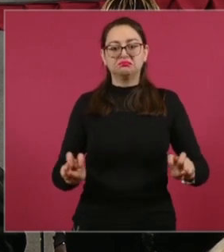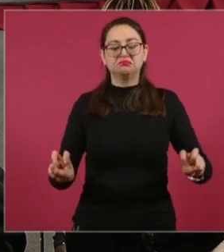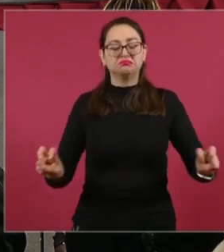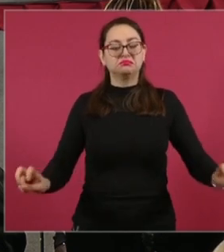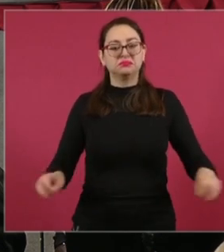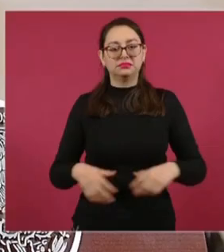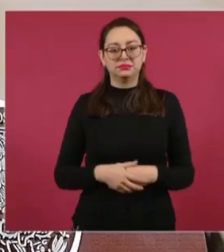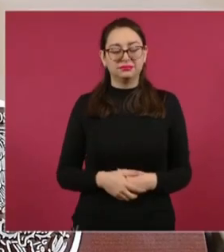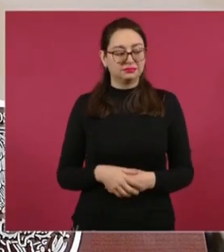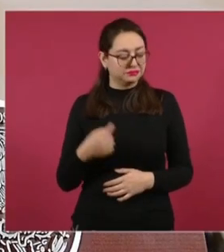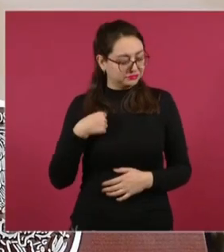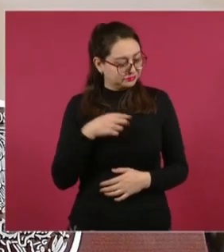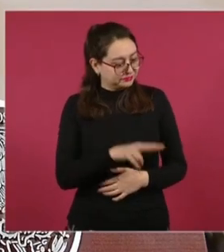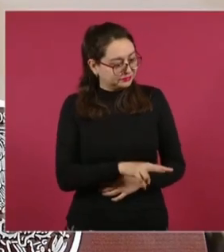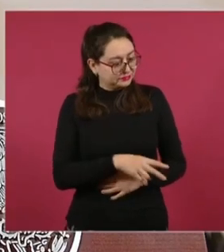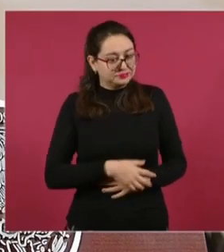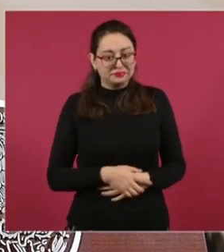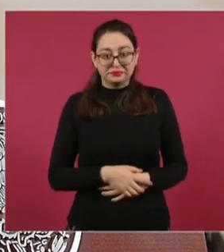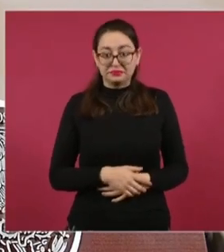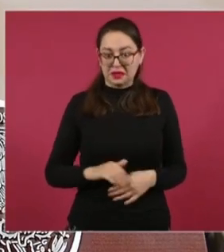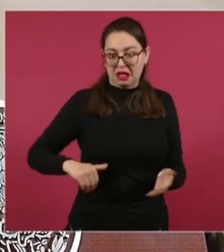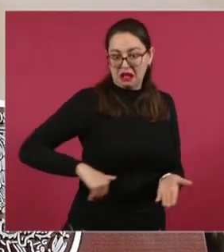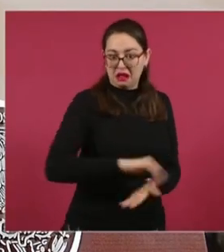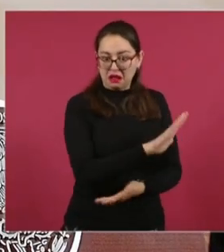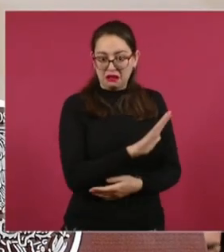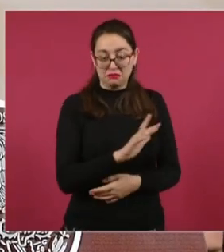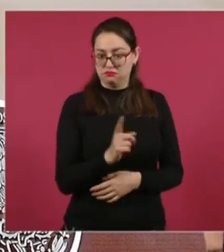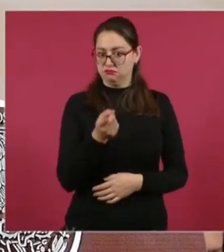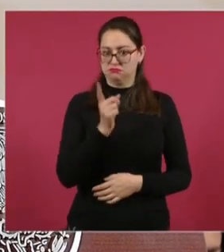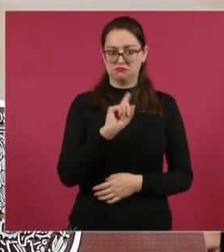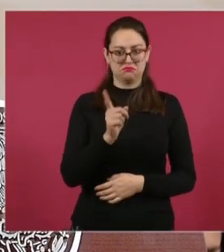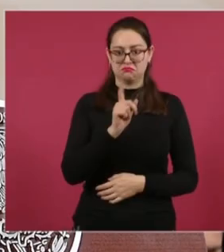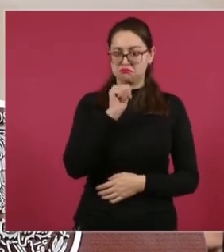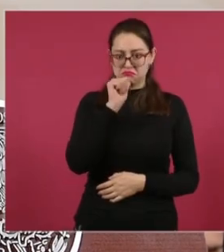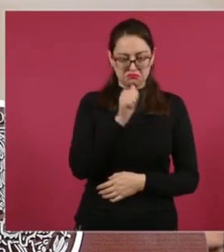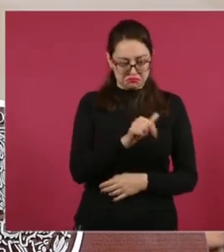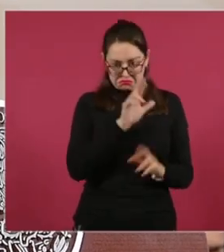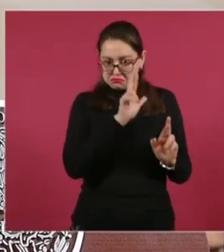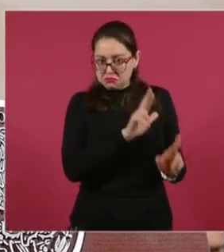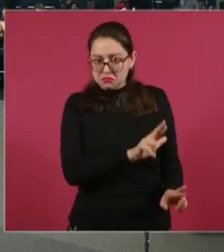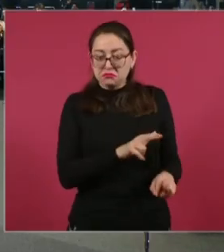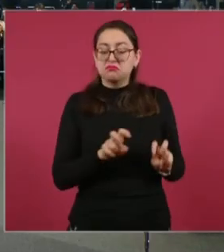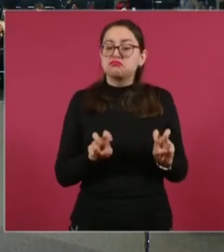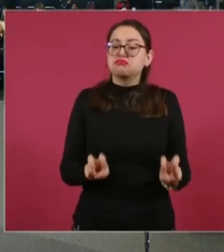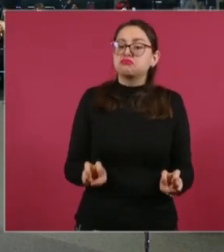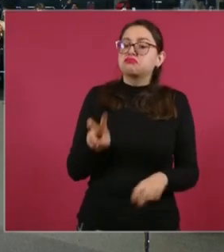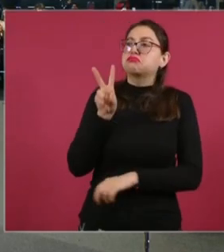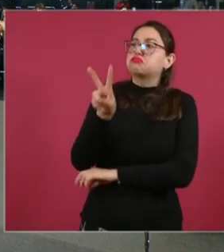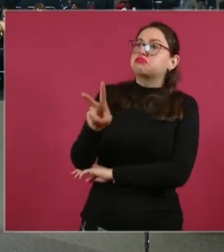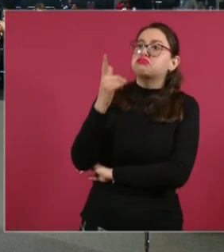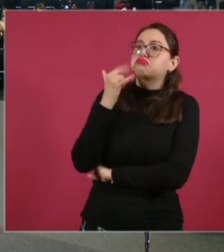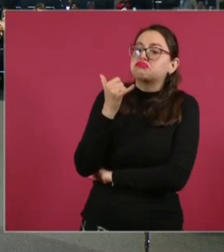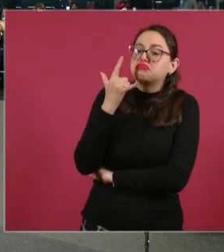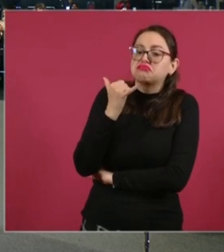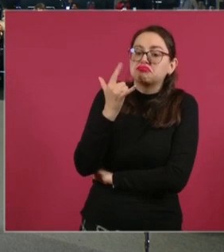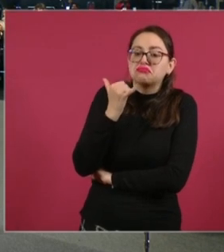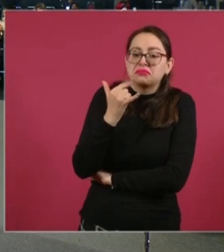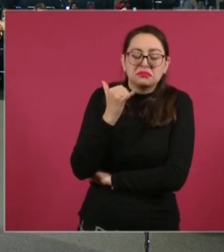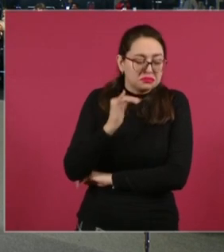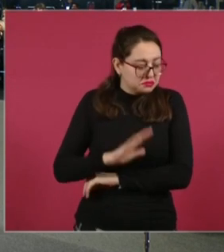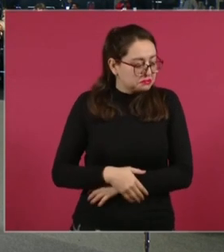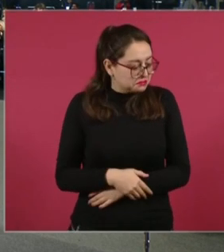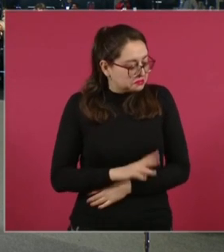y nadie los toca y ahí están, y